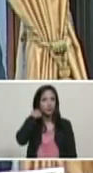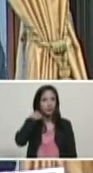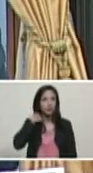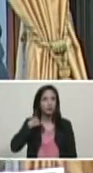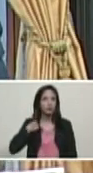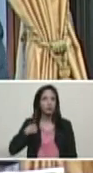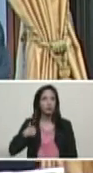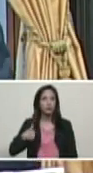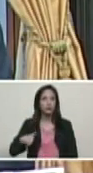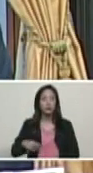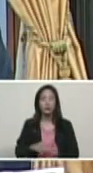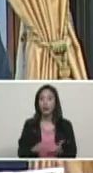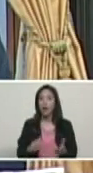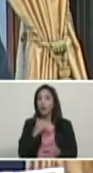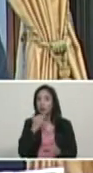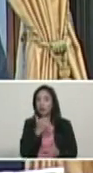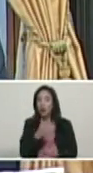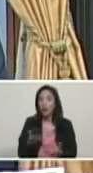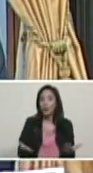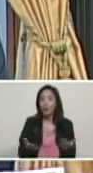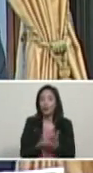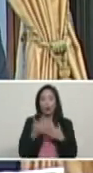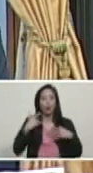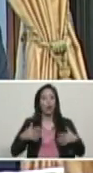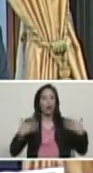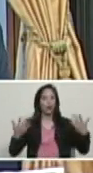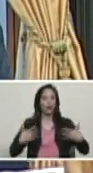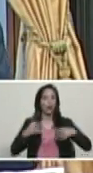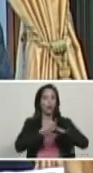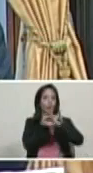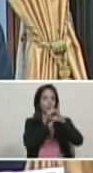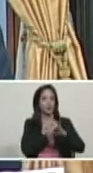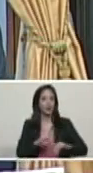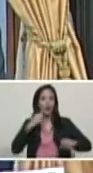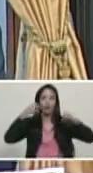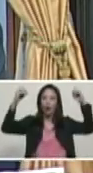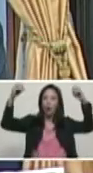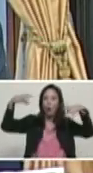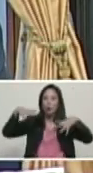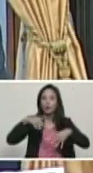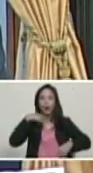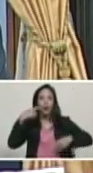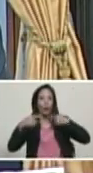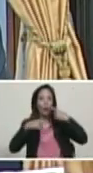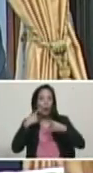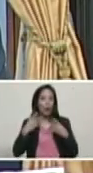Llega diciembre, como siempre, con mucha alegría, con mucho colorido, con muchas luces.